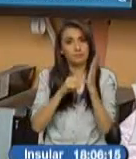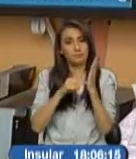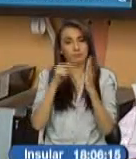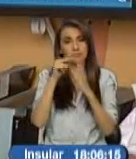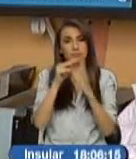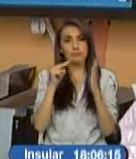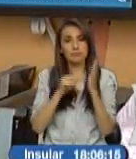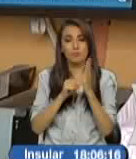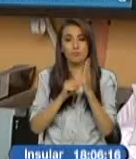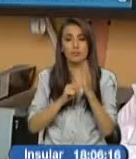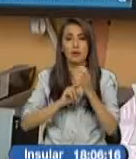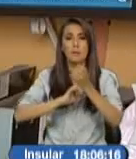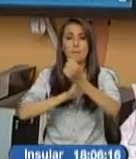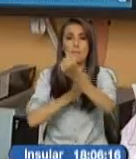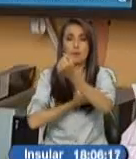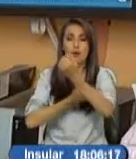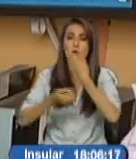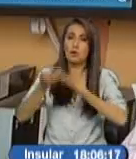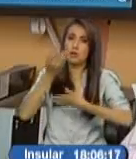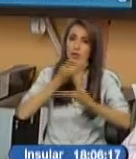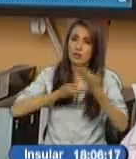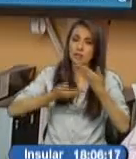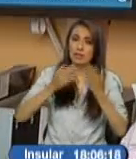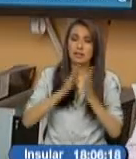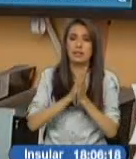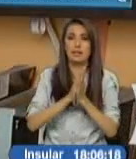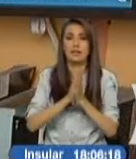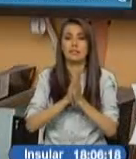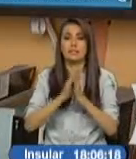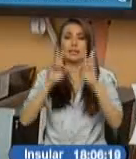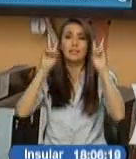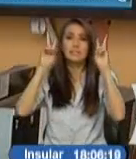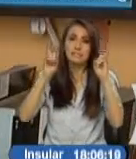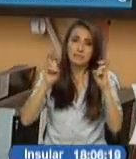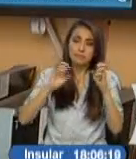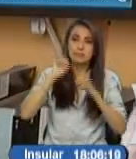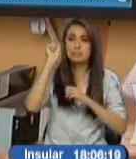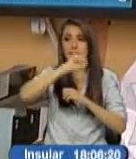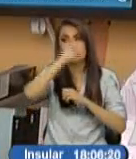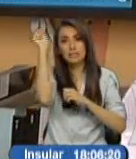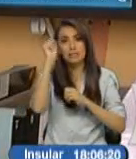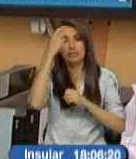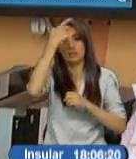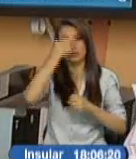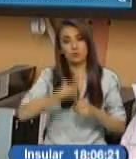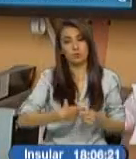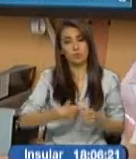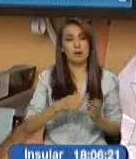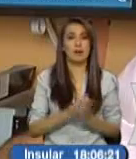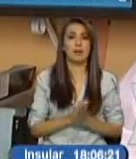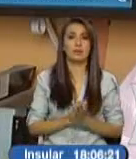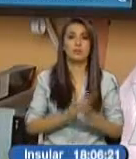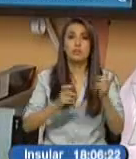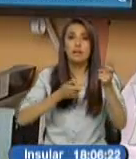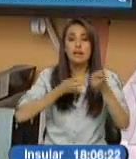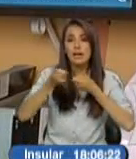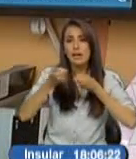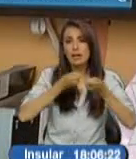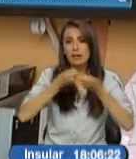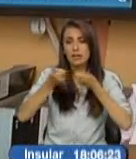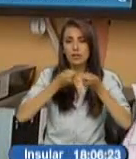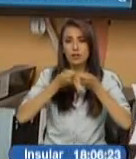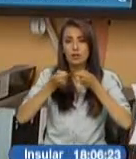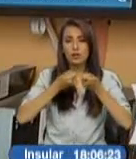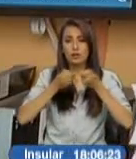los poderes corporativos ante temas de derechos humanos, el control que tiene que ver con relación a los